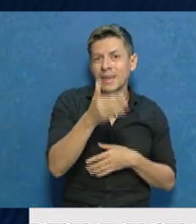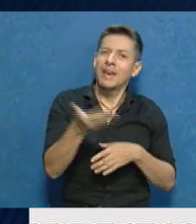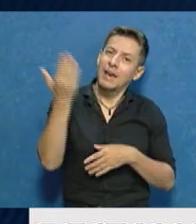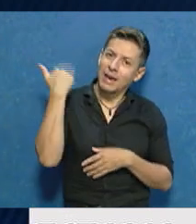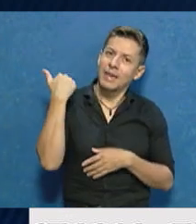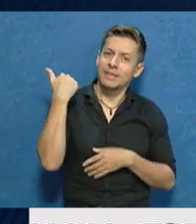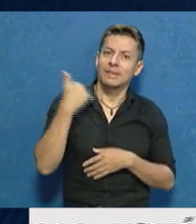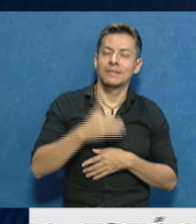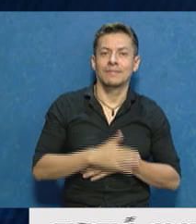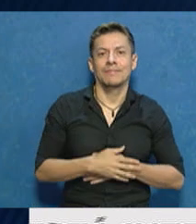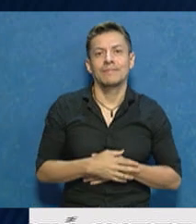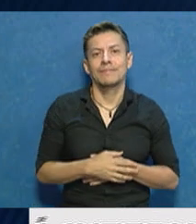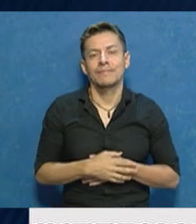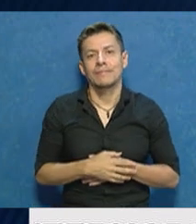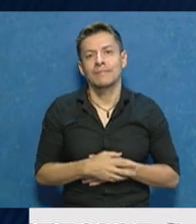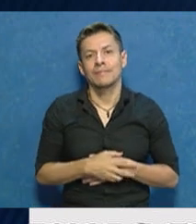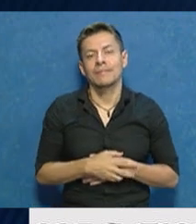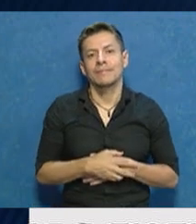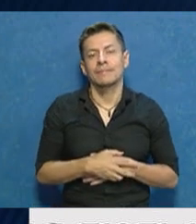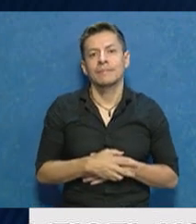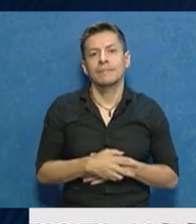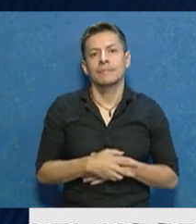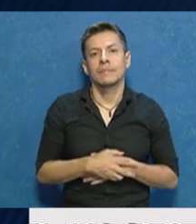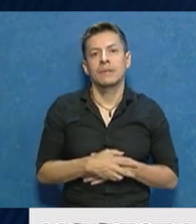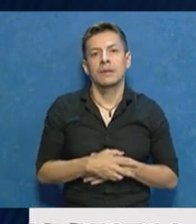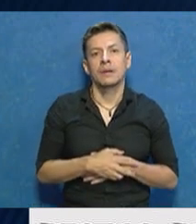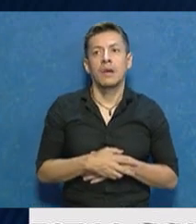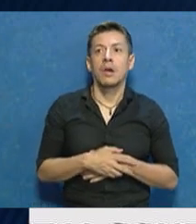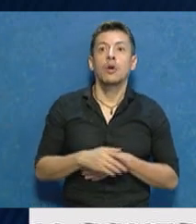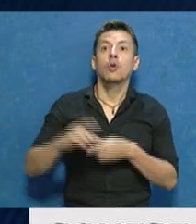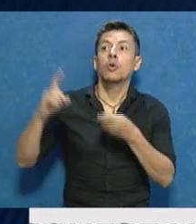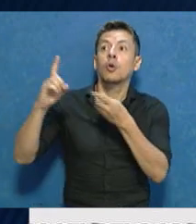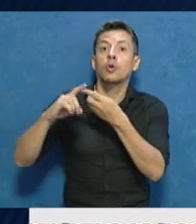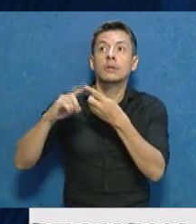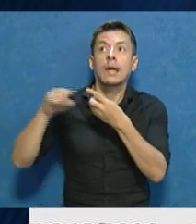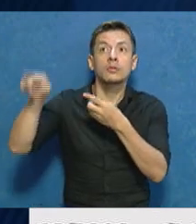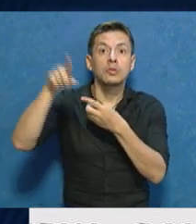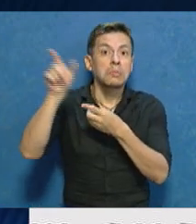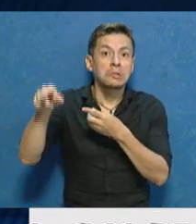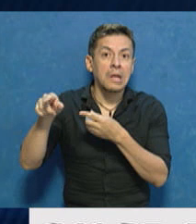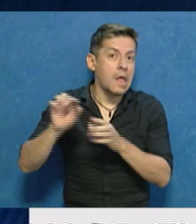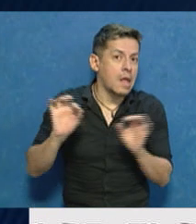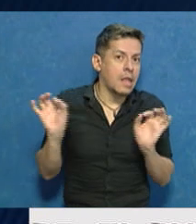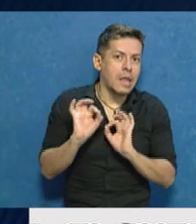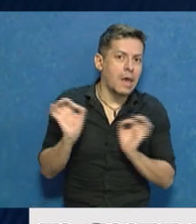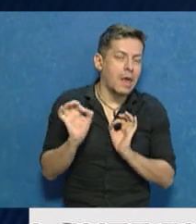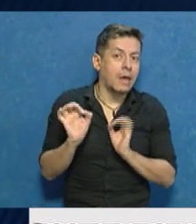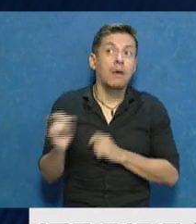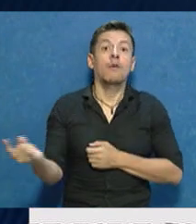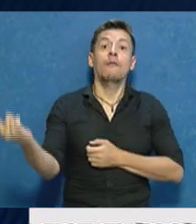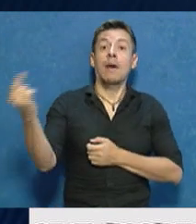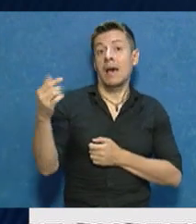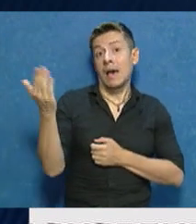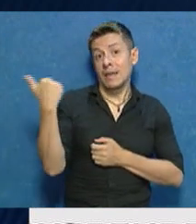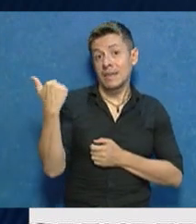se manifestaran todos estos casos. No tuvimos nunca contacto con nadie allá ni nada, pero bueno, al regresar ayer